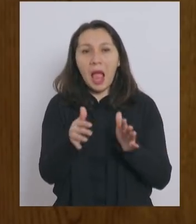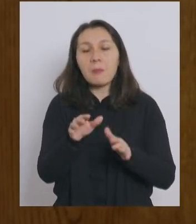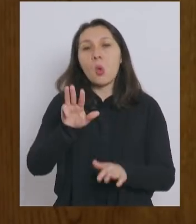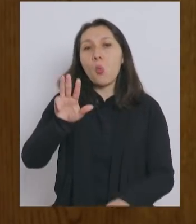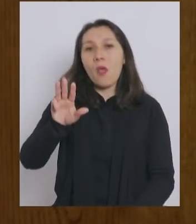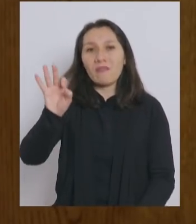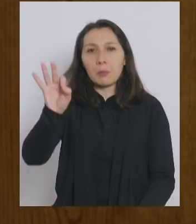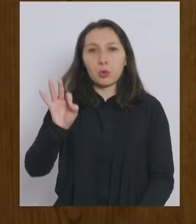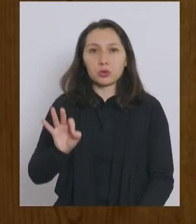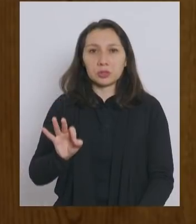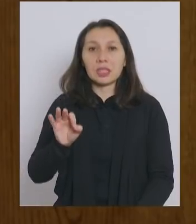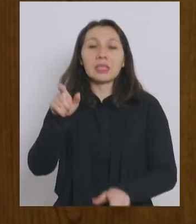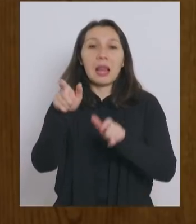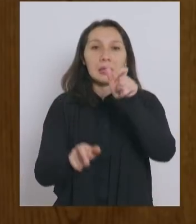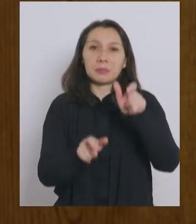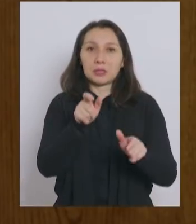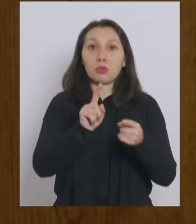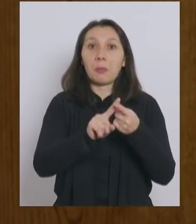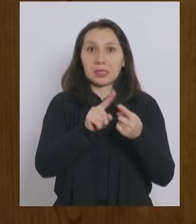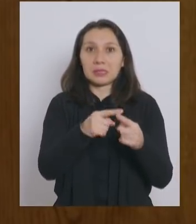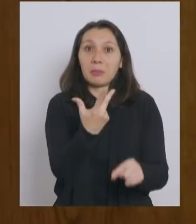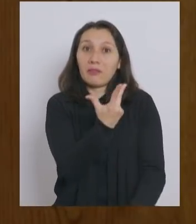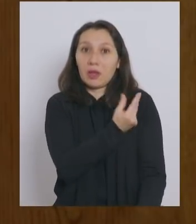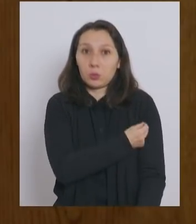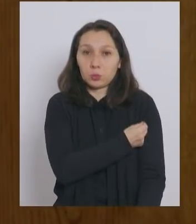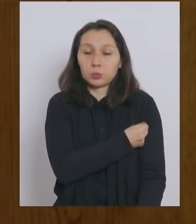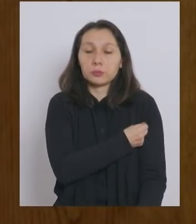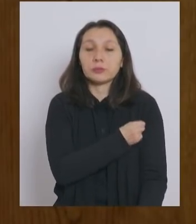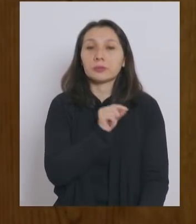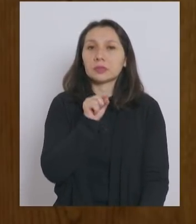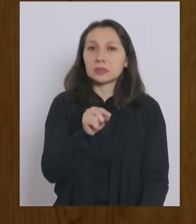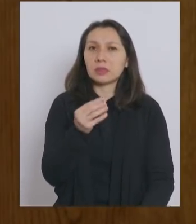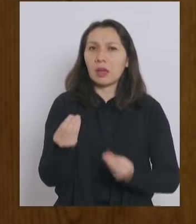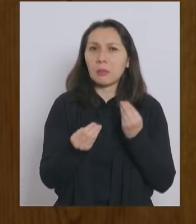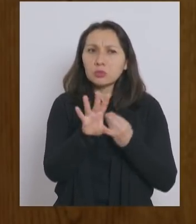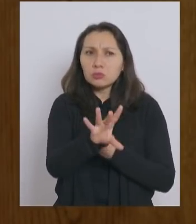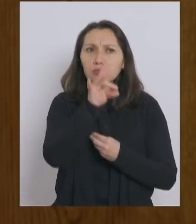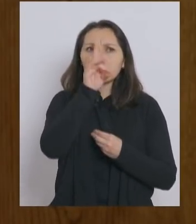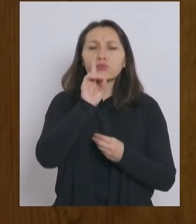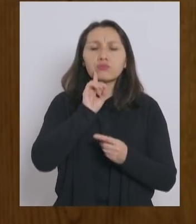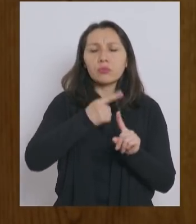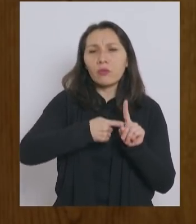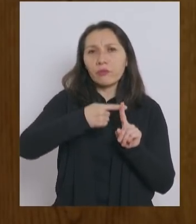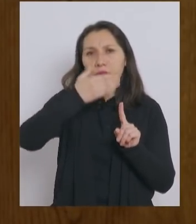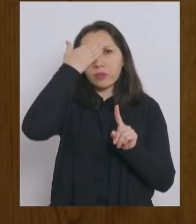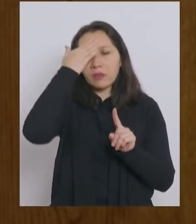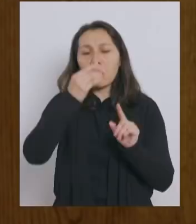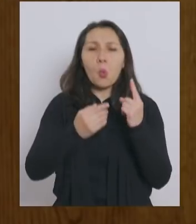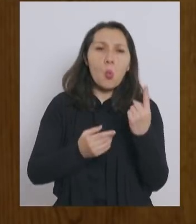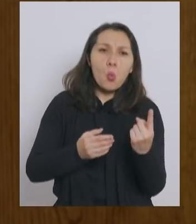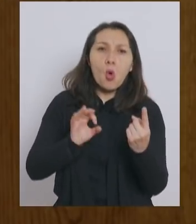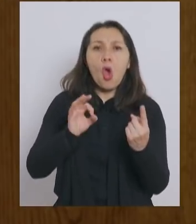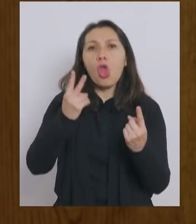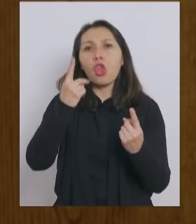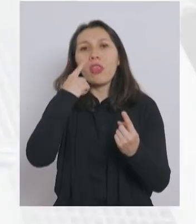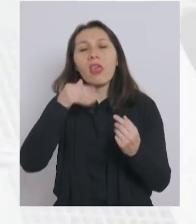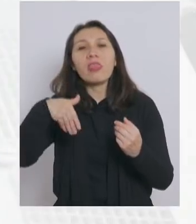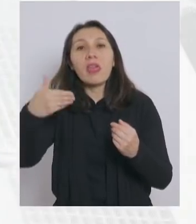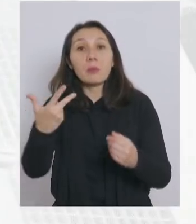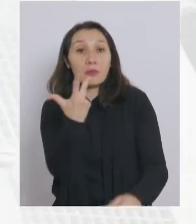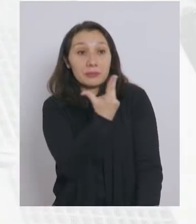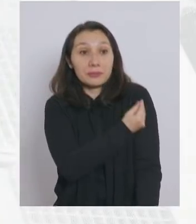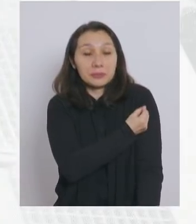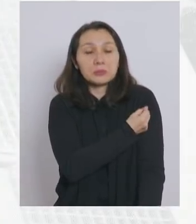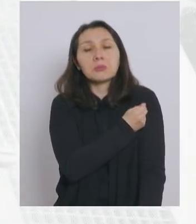el 9% de los participantes que fueron vacunados. Este evento se presentó entre 1 o 2 días después de